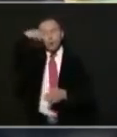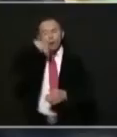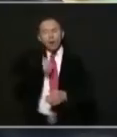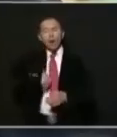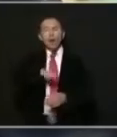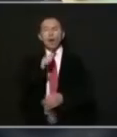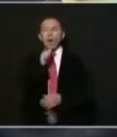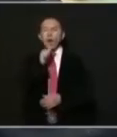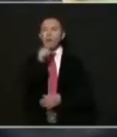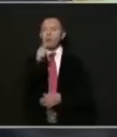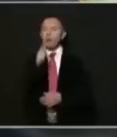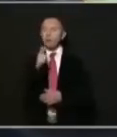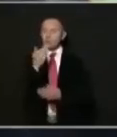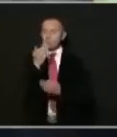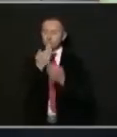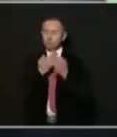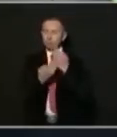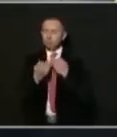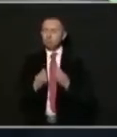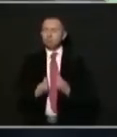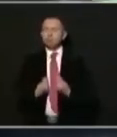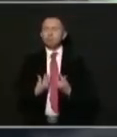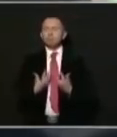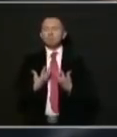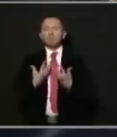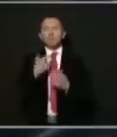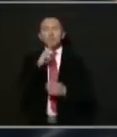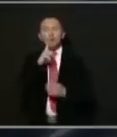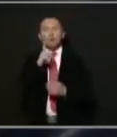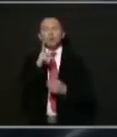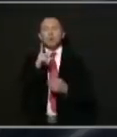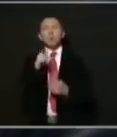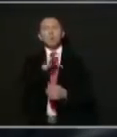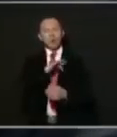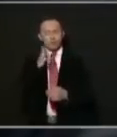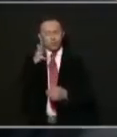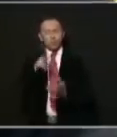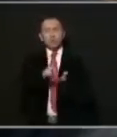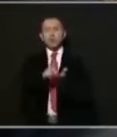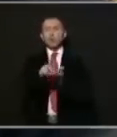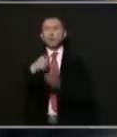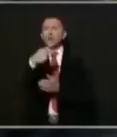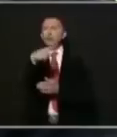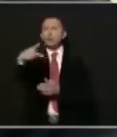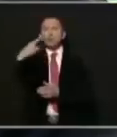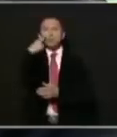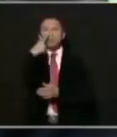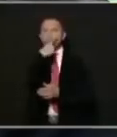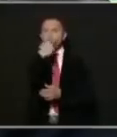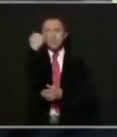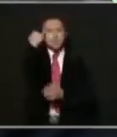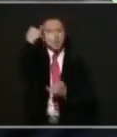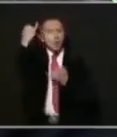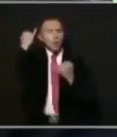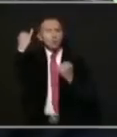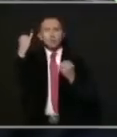garantizará la libre manifestación de ideas, de creencias